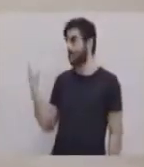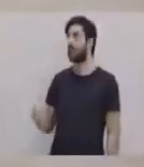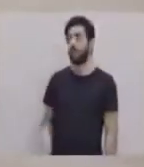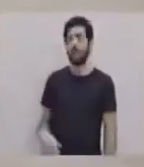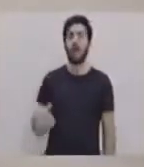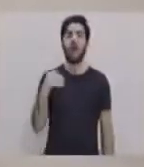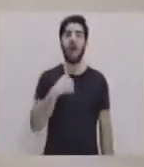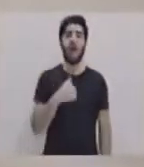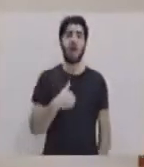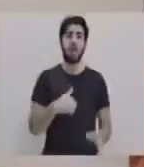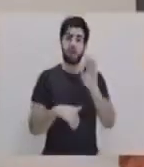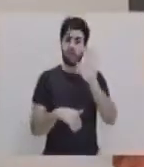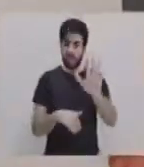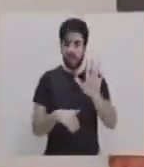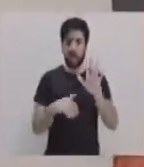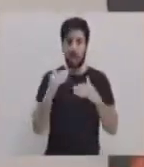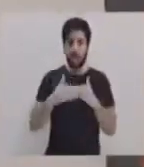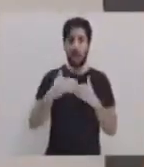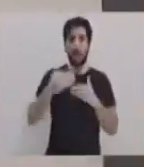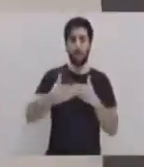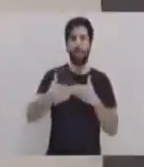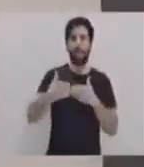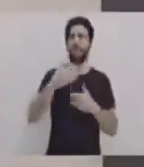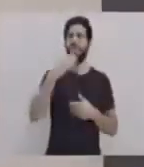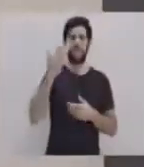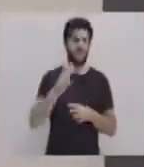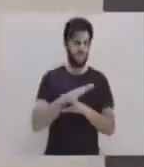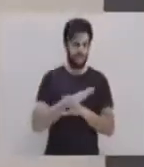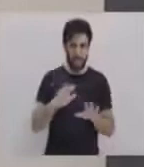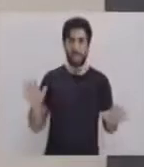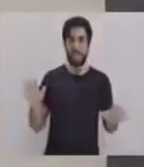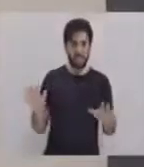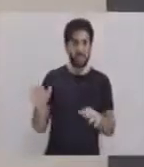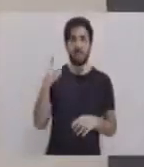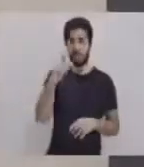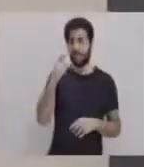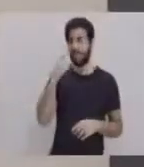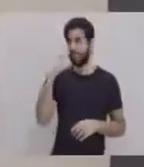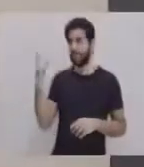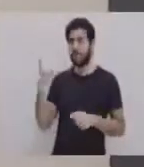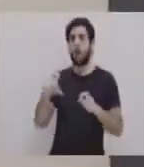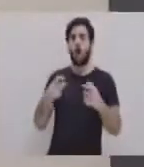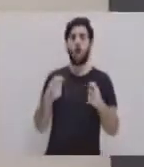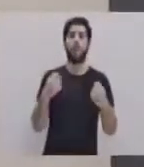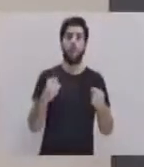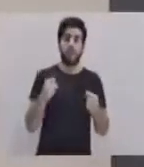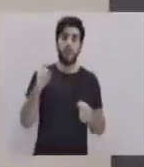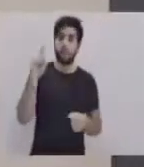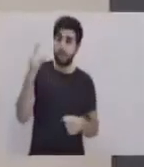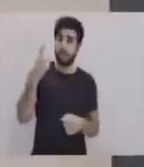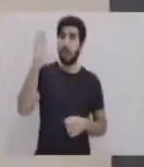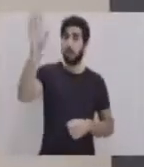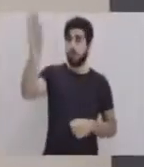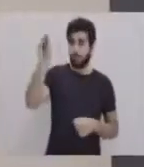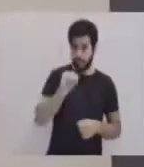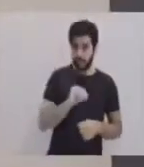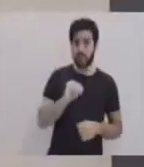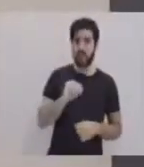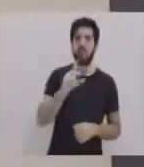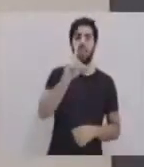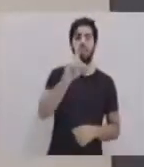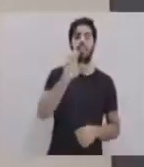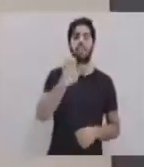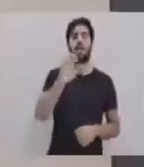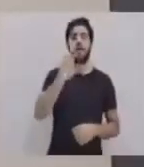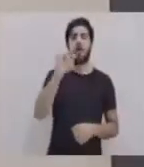ellos es sacar la primera derivada. Y para eso vamos a colocar lo siguiente, en donde la primera derivada